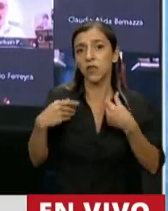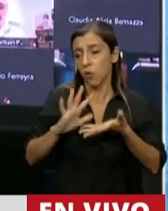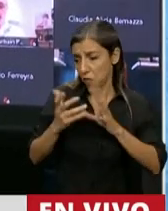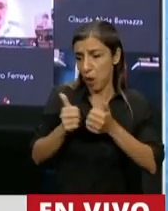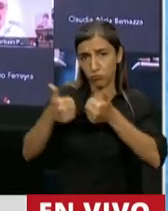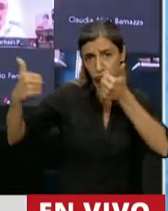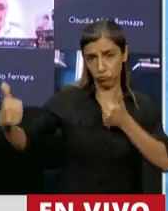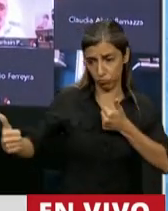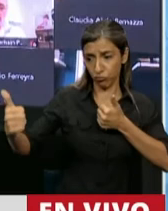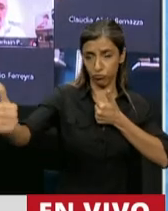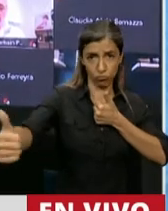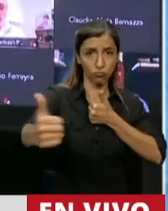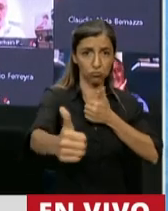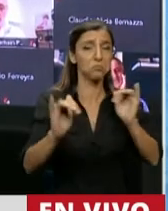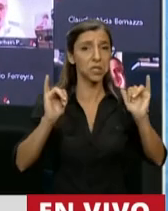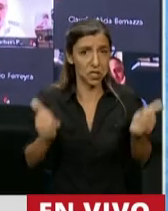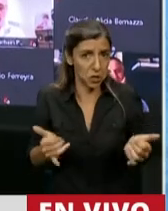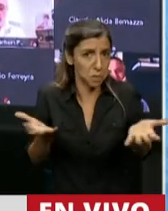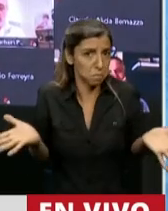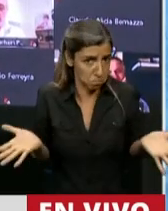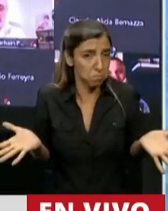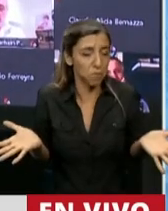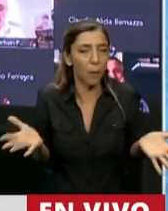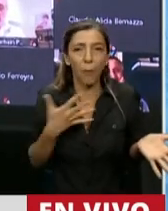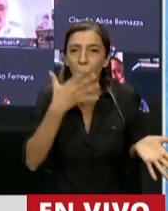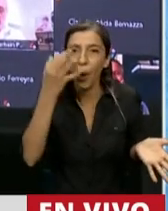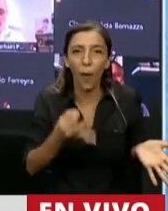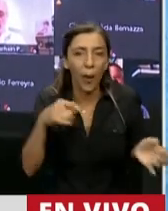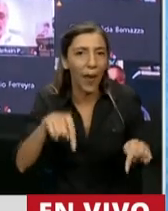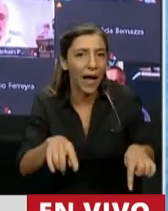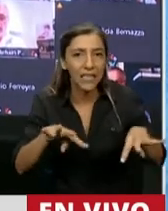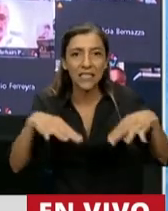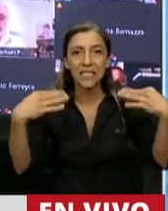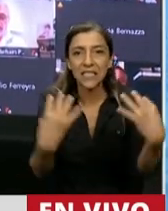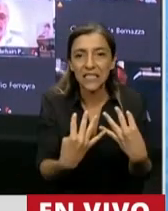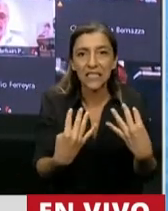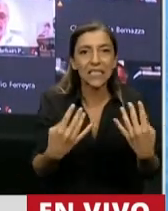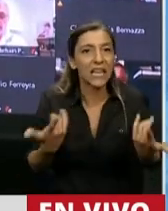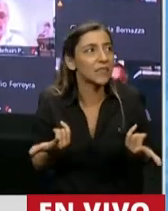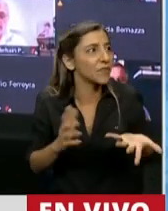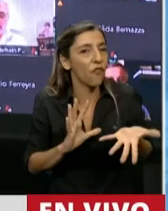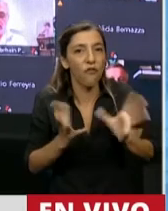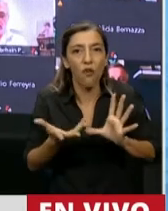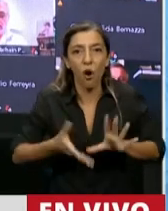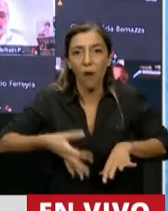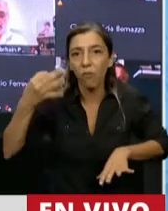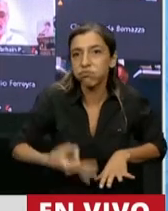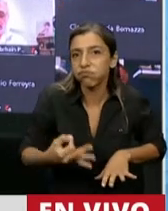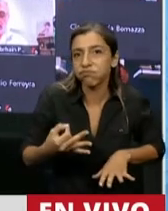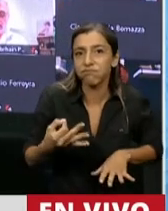mis colegas. Pero este recinto no está adecuado para las sesiones en el